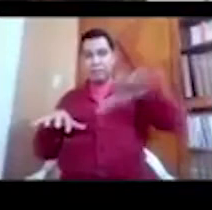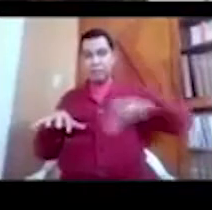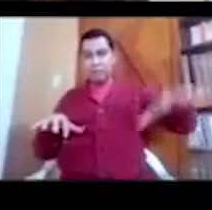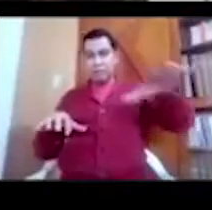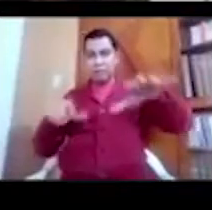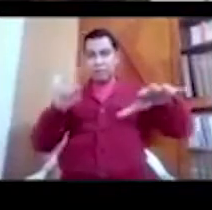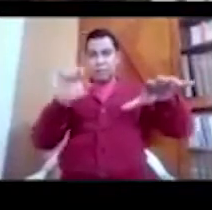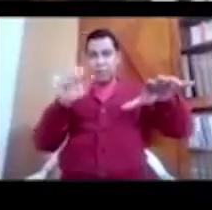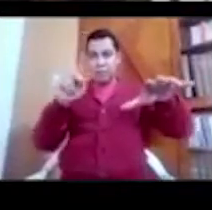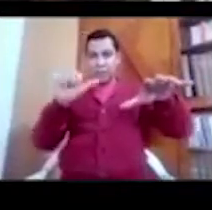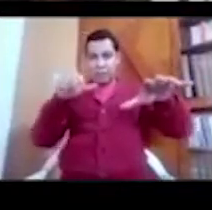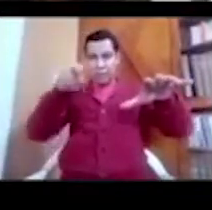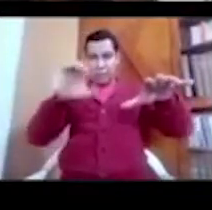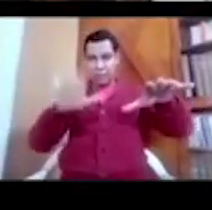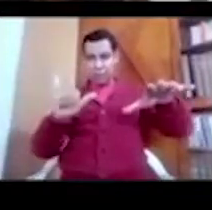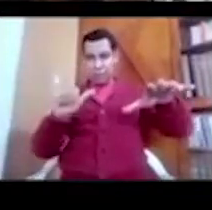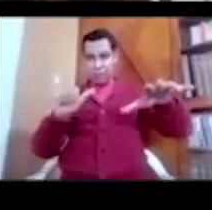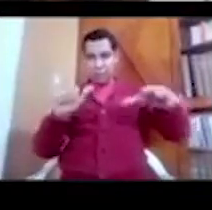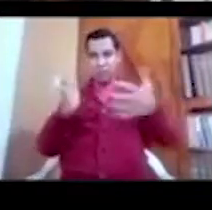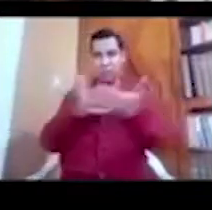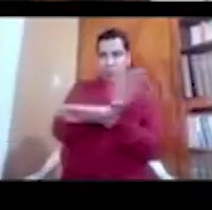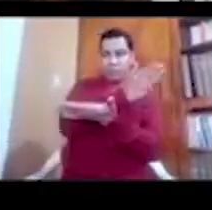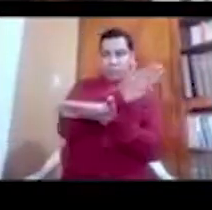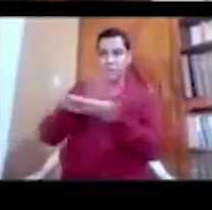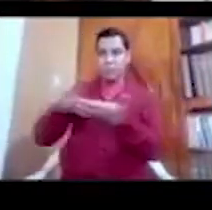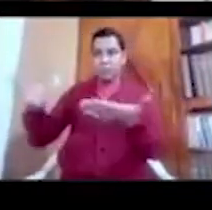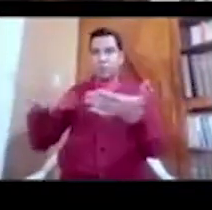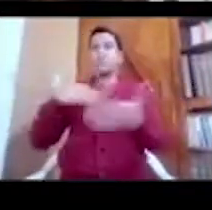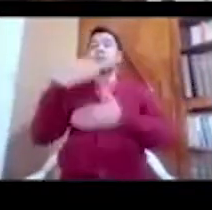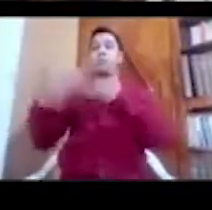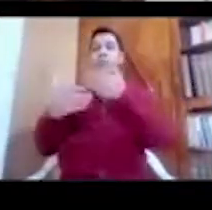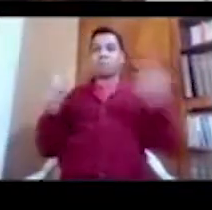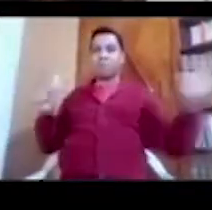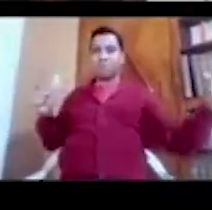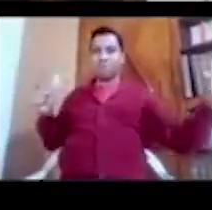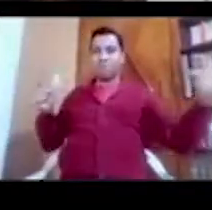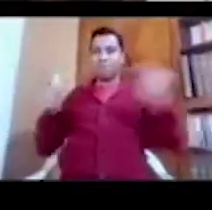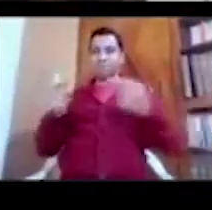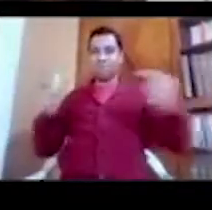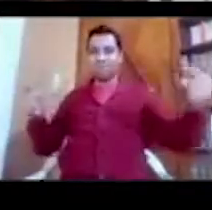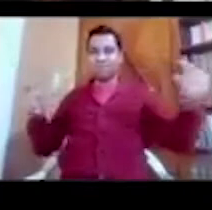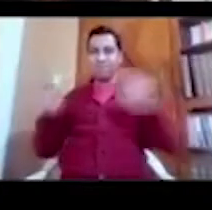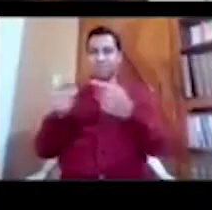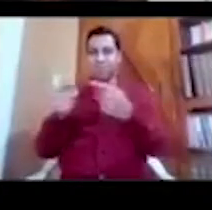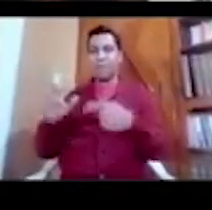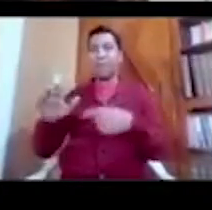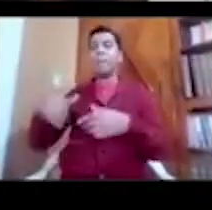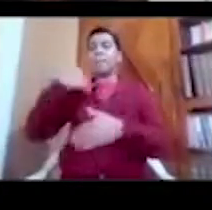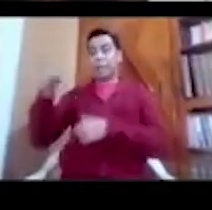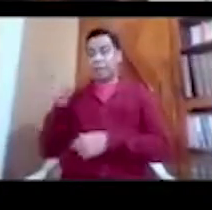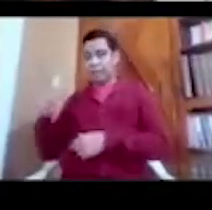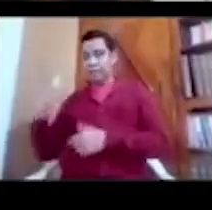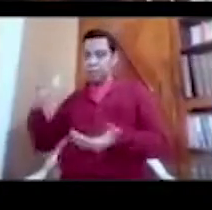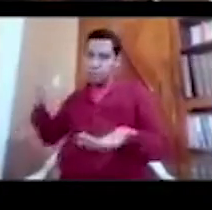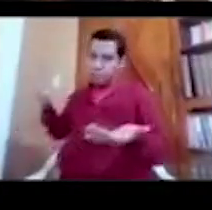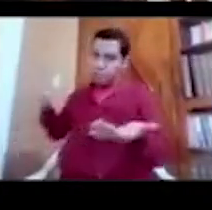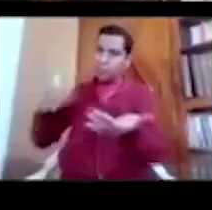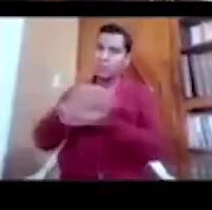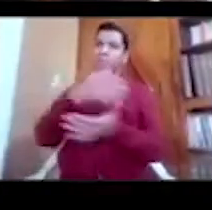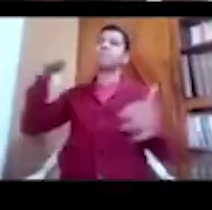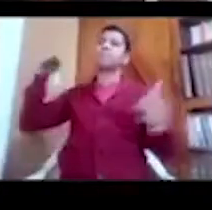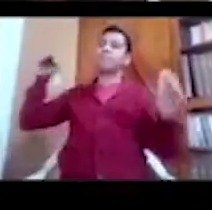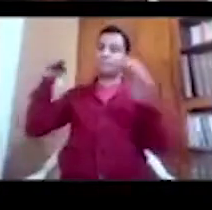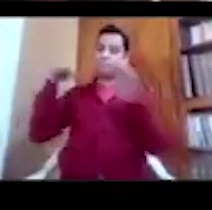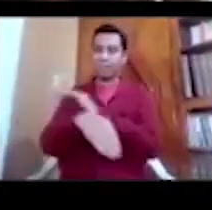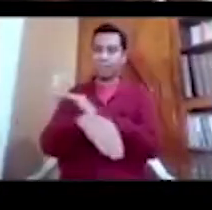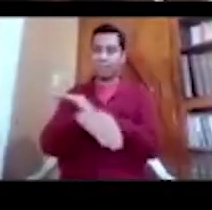fuertes a la hora de que los tepanecas de Azcapotzalco son conquistados y digamos que ya